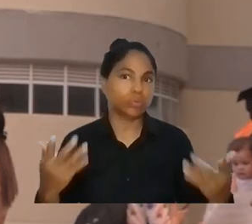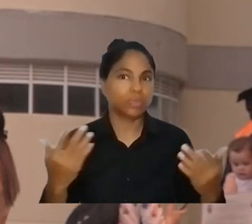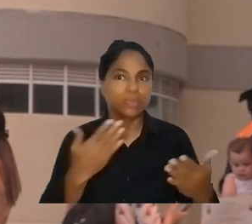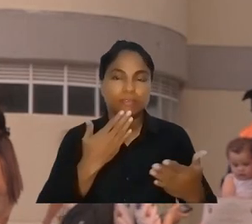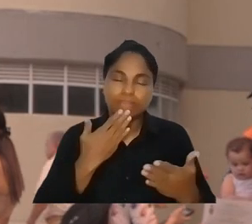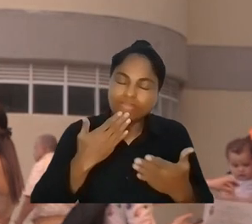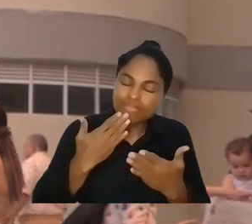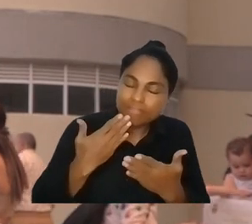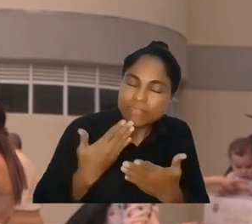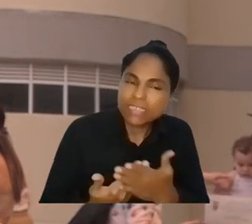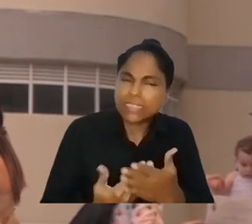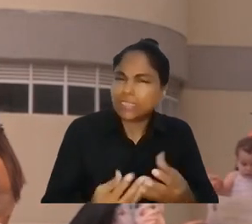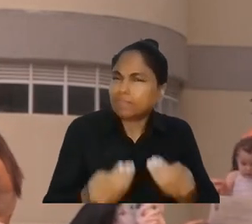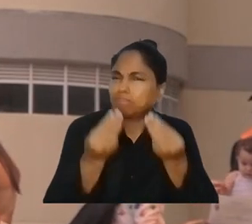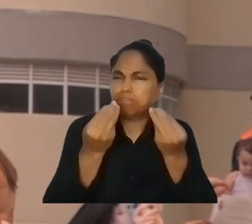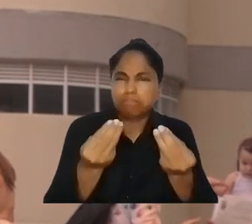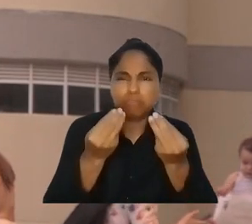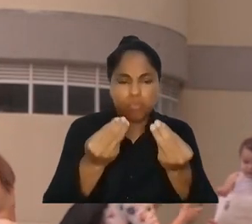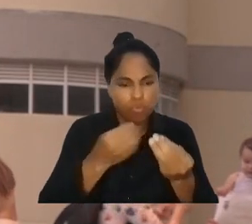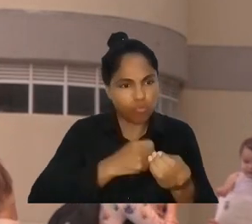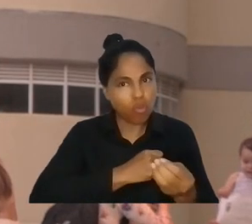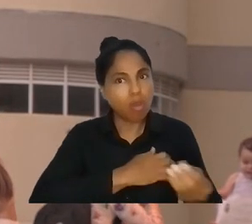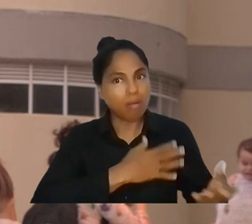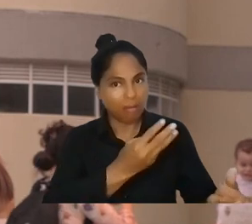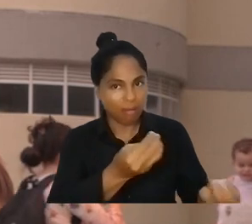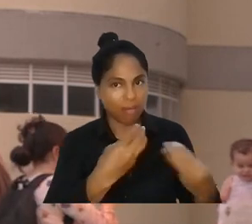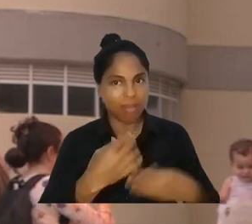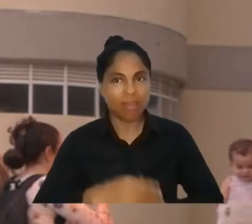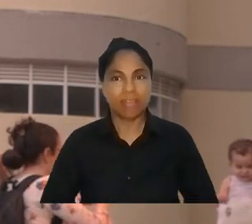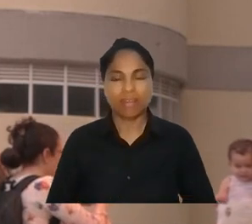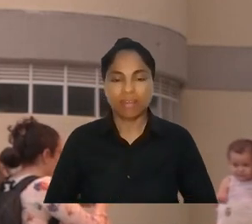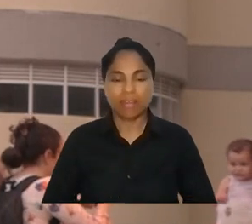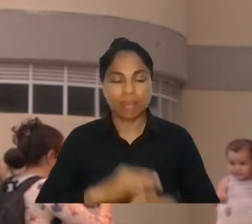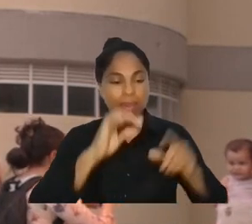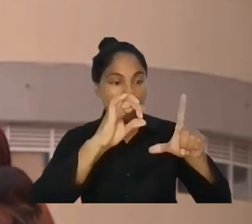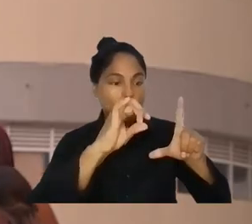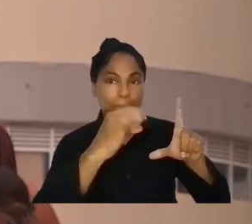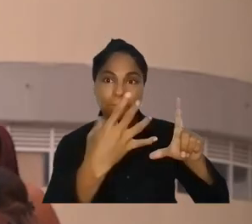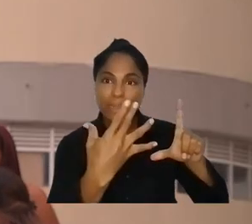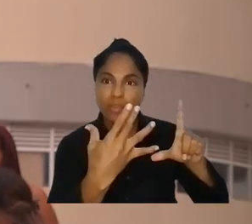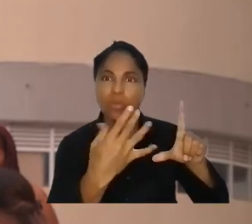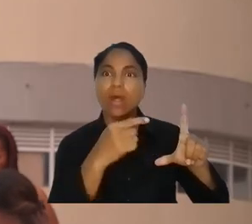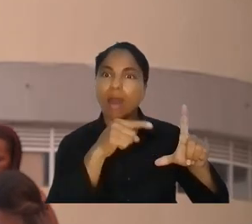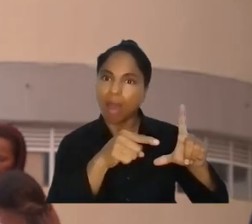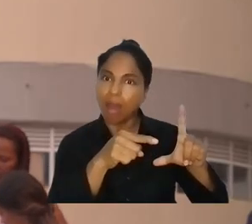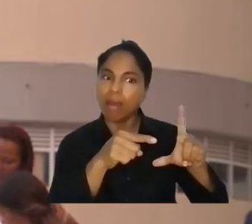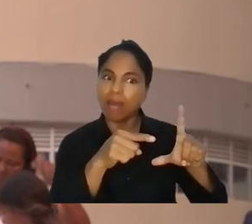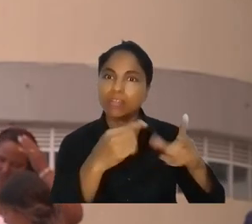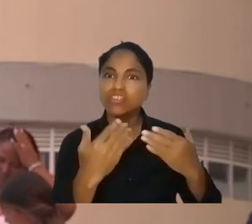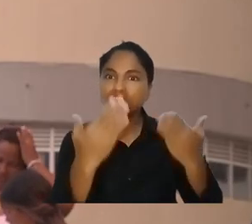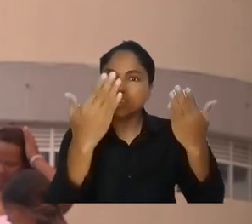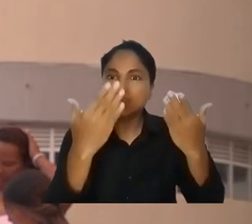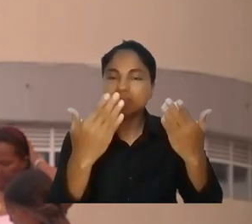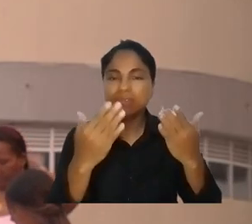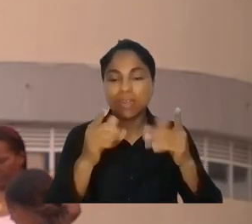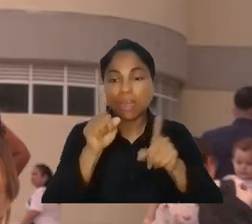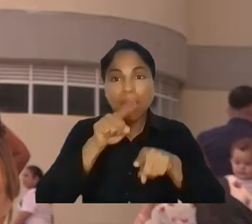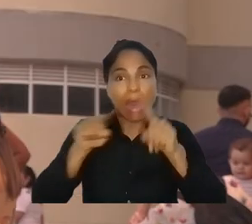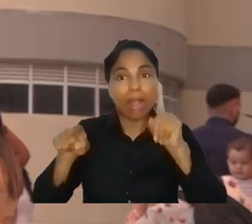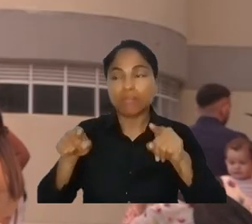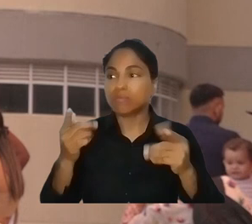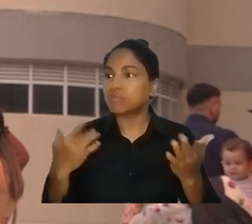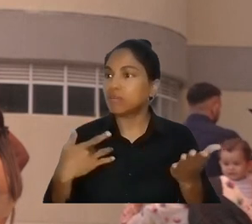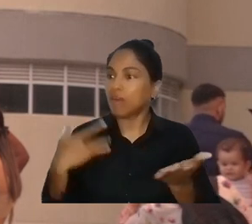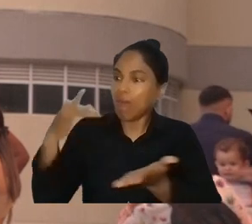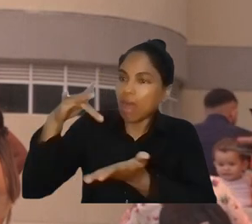Obviamente la Universidad del Magdalena agradecido al 1000% por esta oportunidad que me brindaron. La modalidad virtual nos abre la puerta para